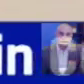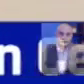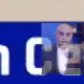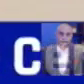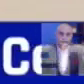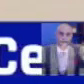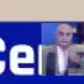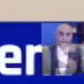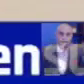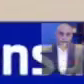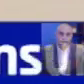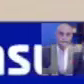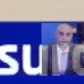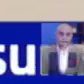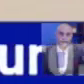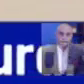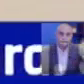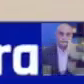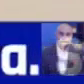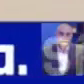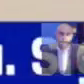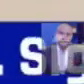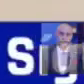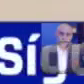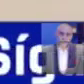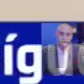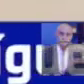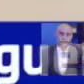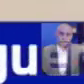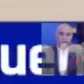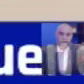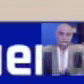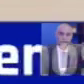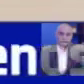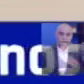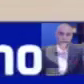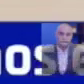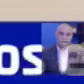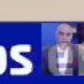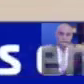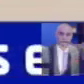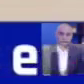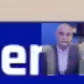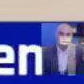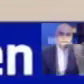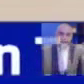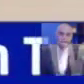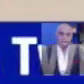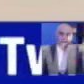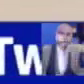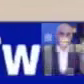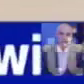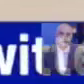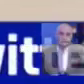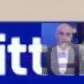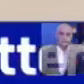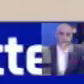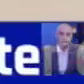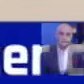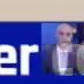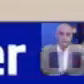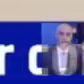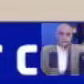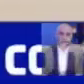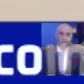presidente sabe lo que hace y no es payaso, como tú comprenderás. Falta que digas que Noroña es un genio. Pues no sé qué tiene que ver Noroña